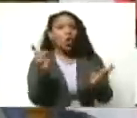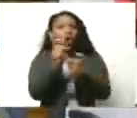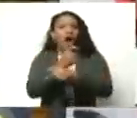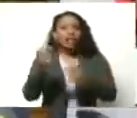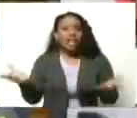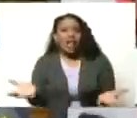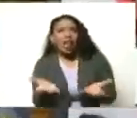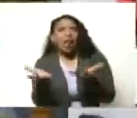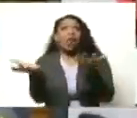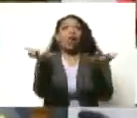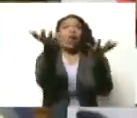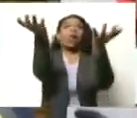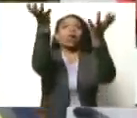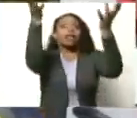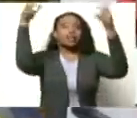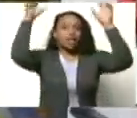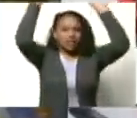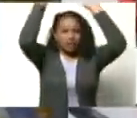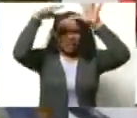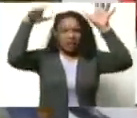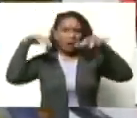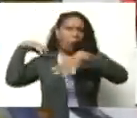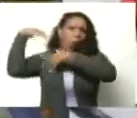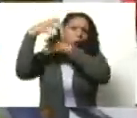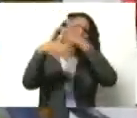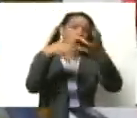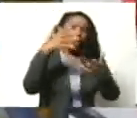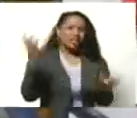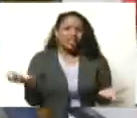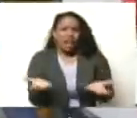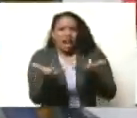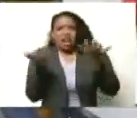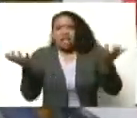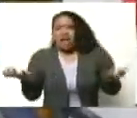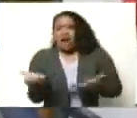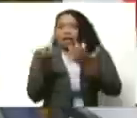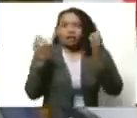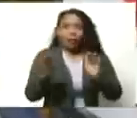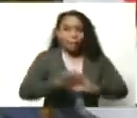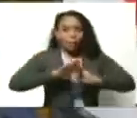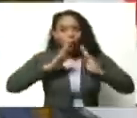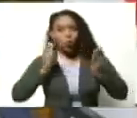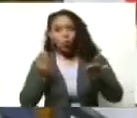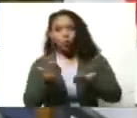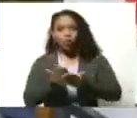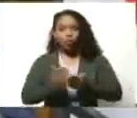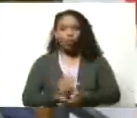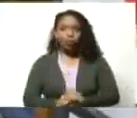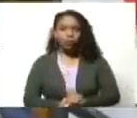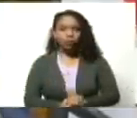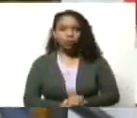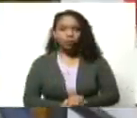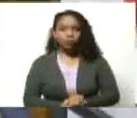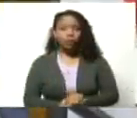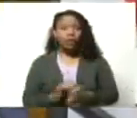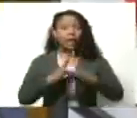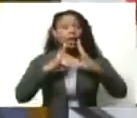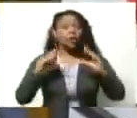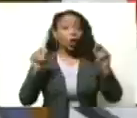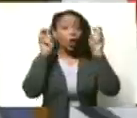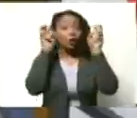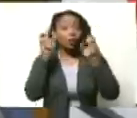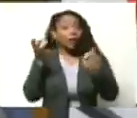efecto invernadero que han generado, bueno, el sobrecalentamiento del planeta Tierra y todos los